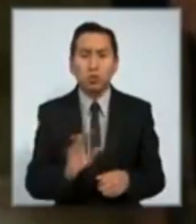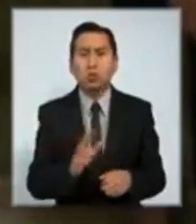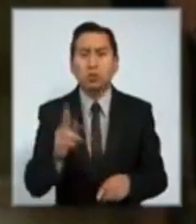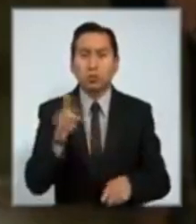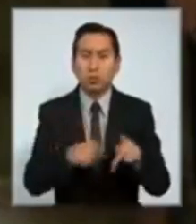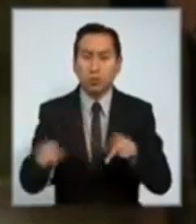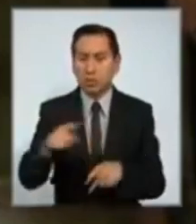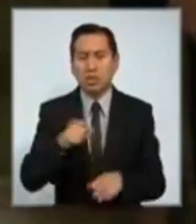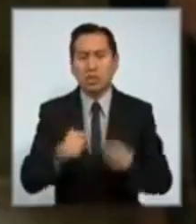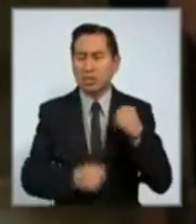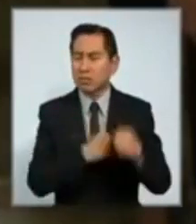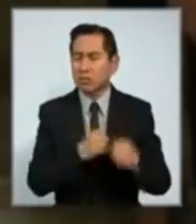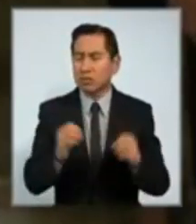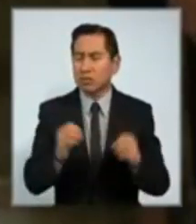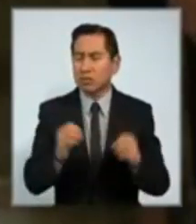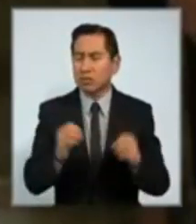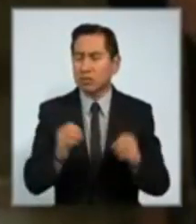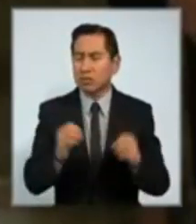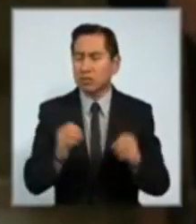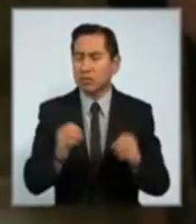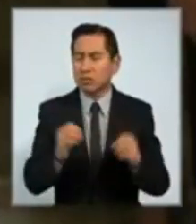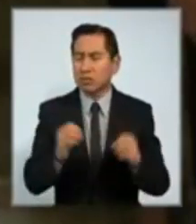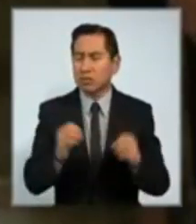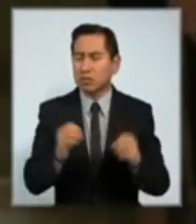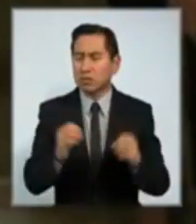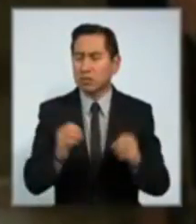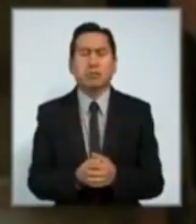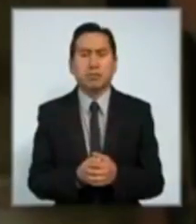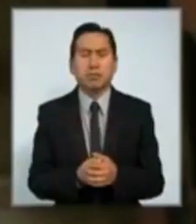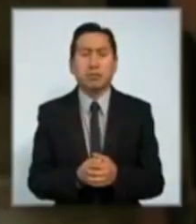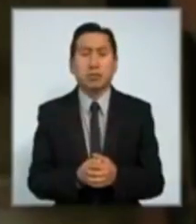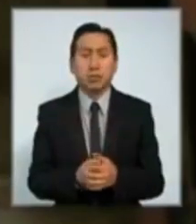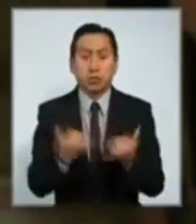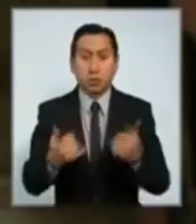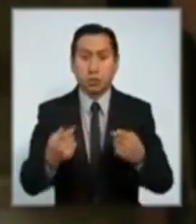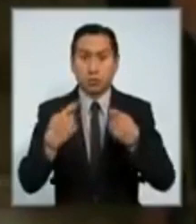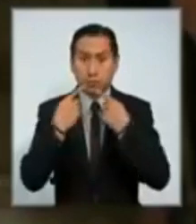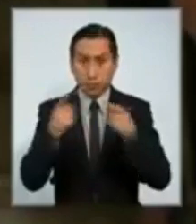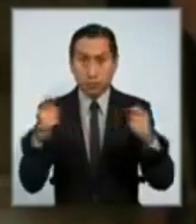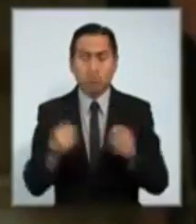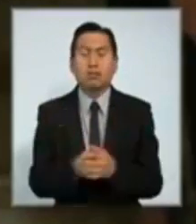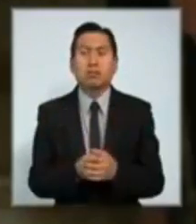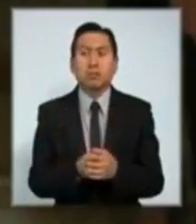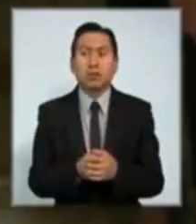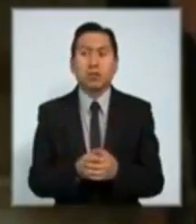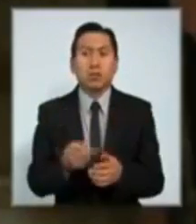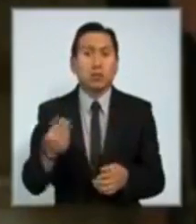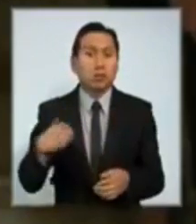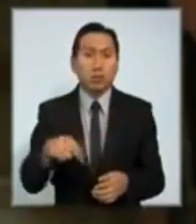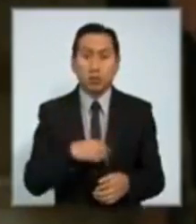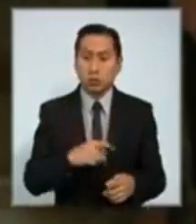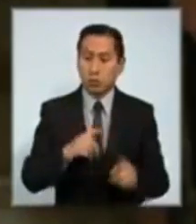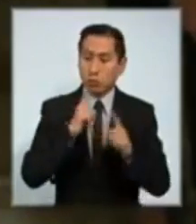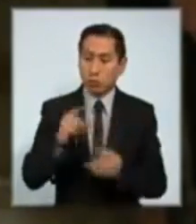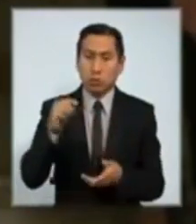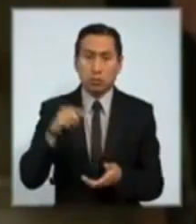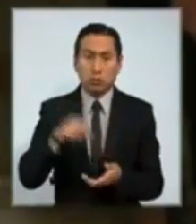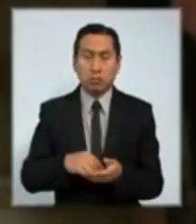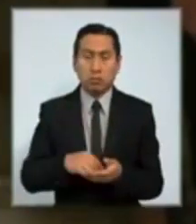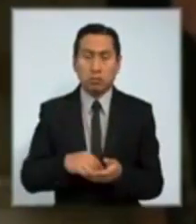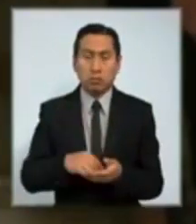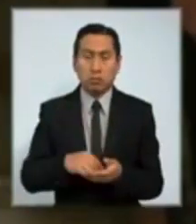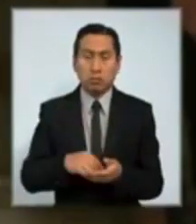que más sufren en esta cuarentena. Y por eso hoy anuncio que hemos ordenado